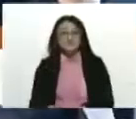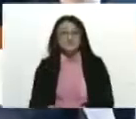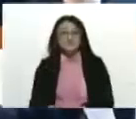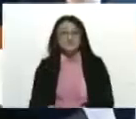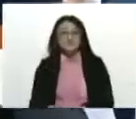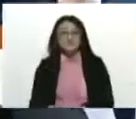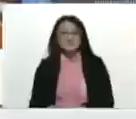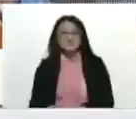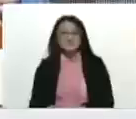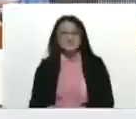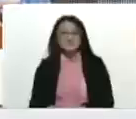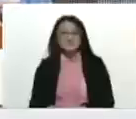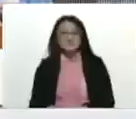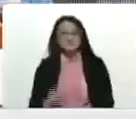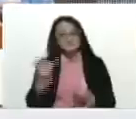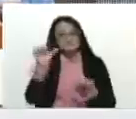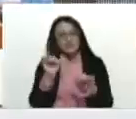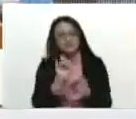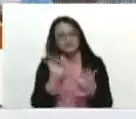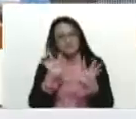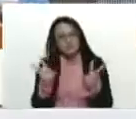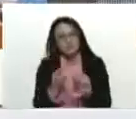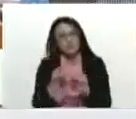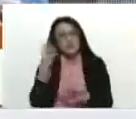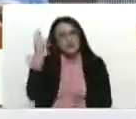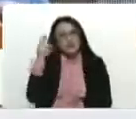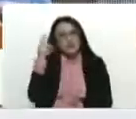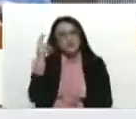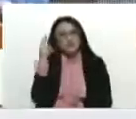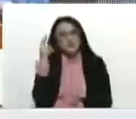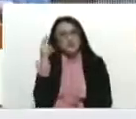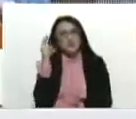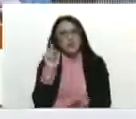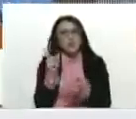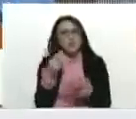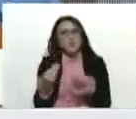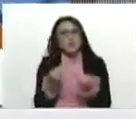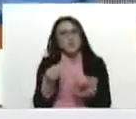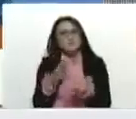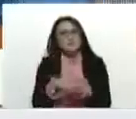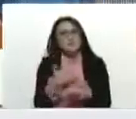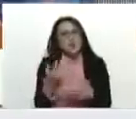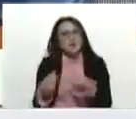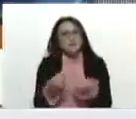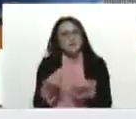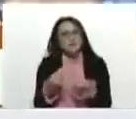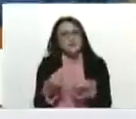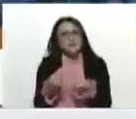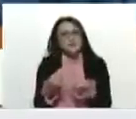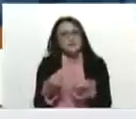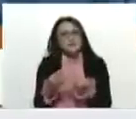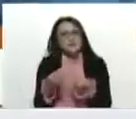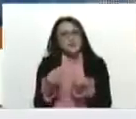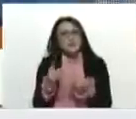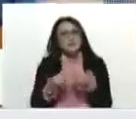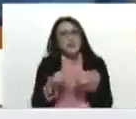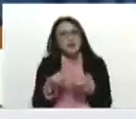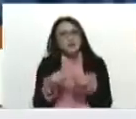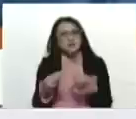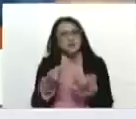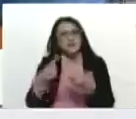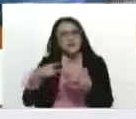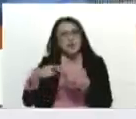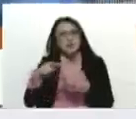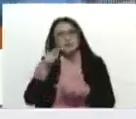para terminar querías acompañadas y compañeros una reflexión que nunca nos hacemos por qué Por qué hacer esto por qué no claudicar por qué no sé lo que hace todo el mundo